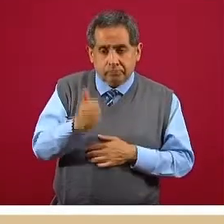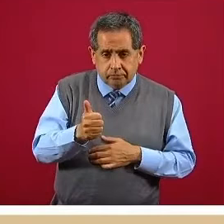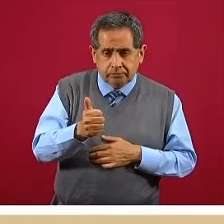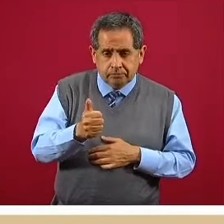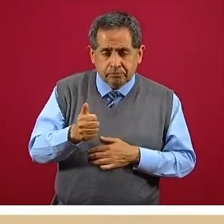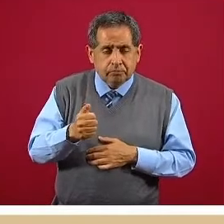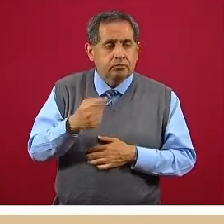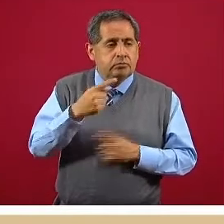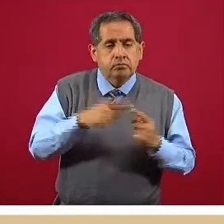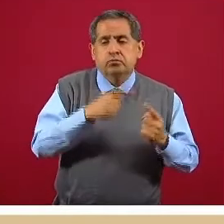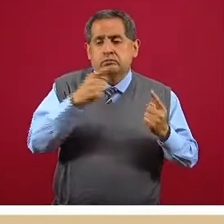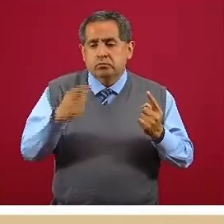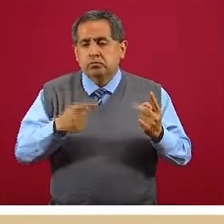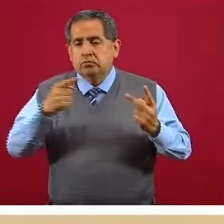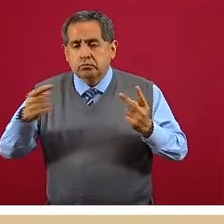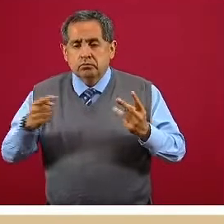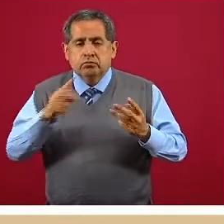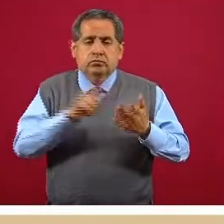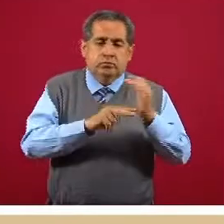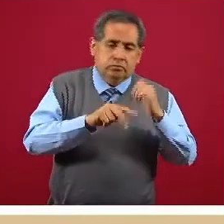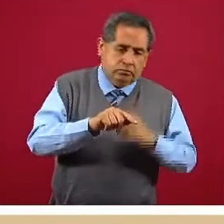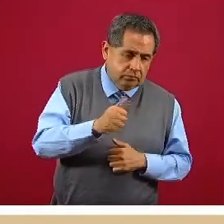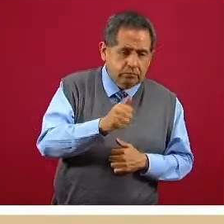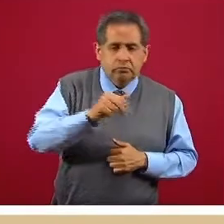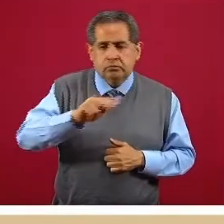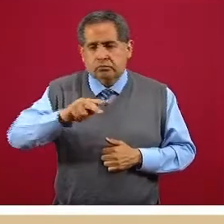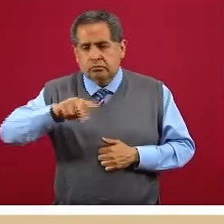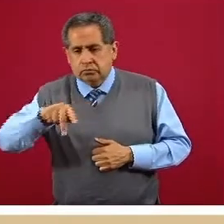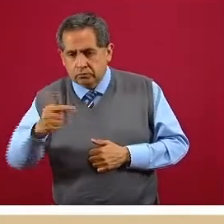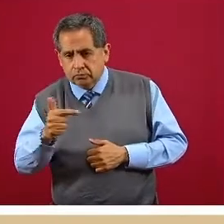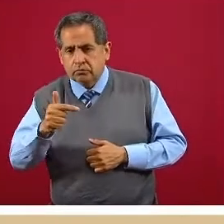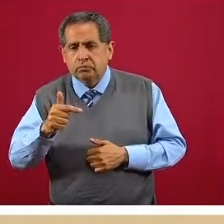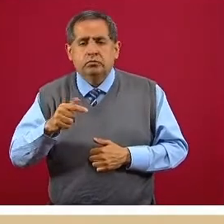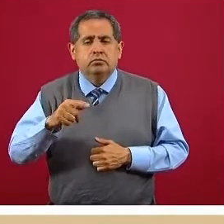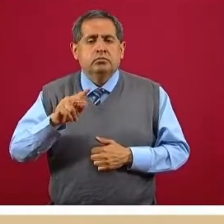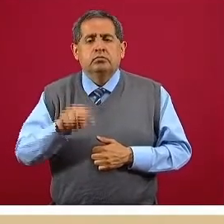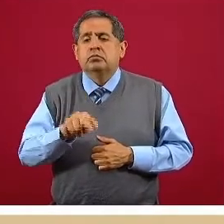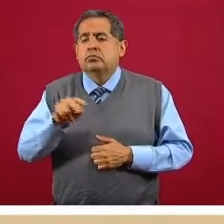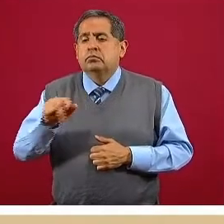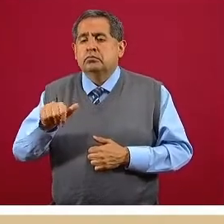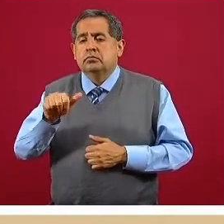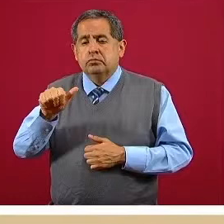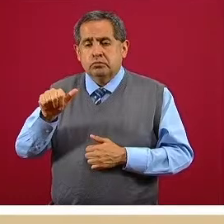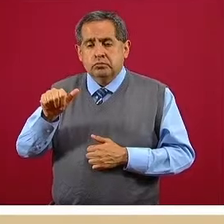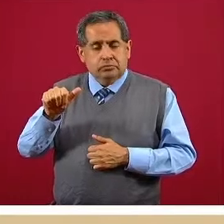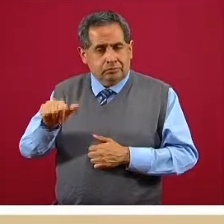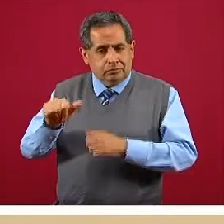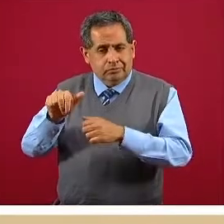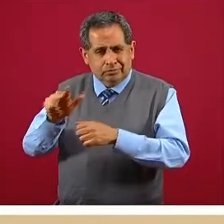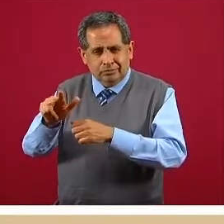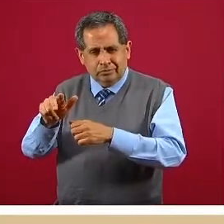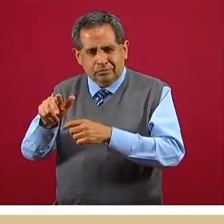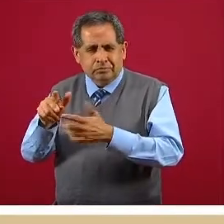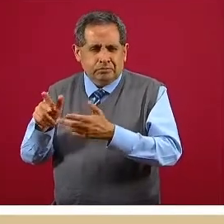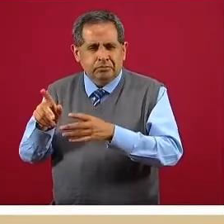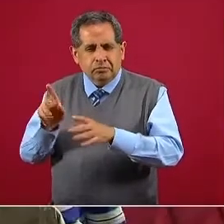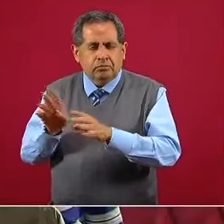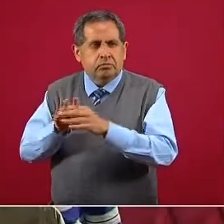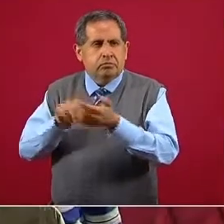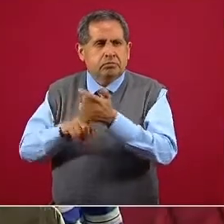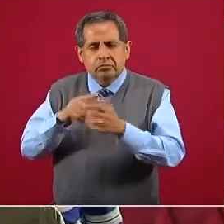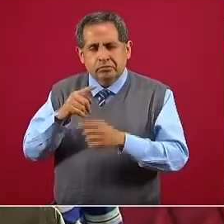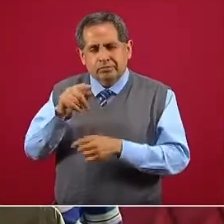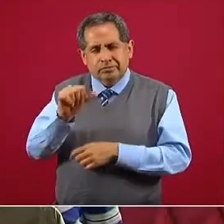tenido 4 levantamientos, 2006, 2012, entre 2012 y 2018, una de medio camino que